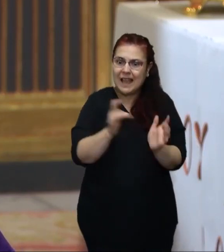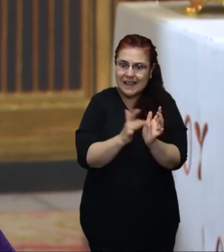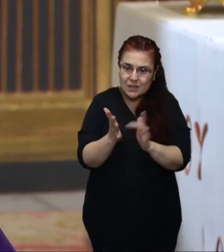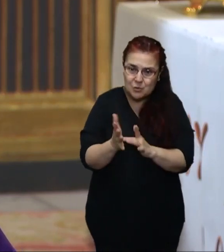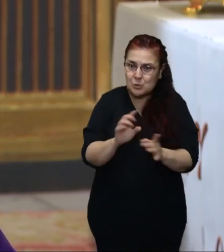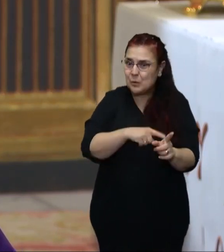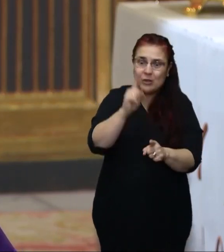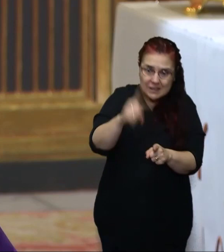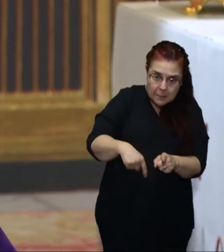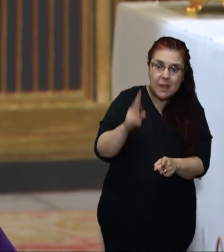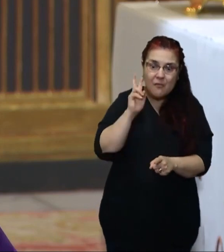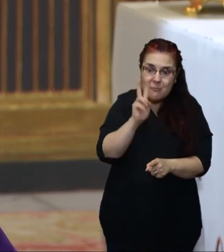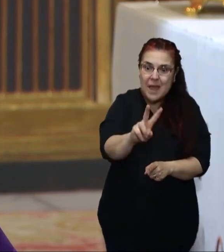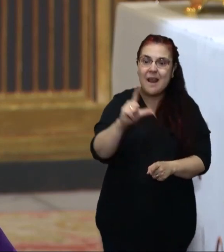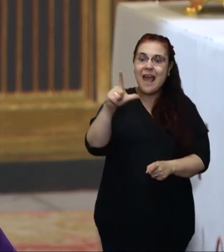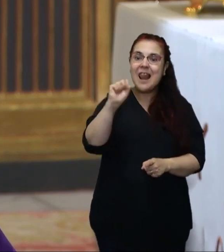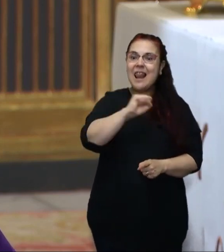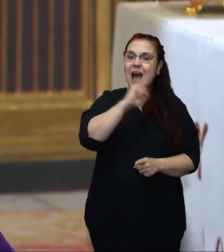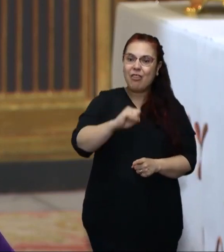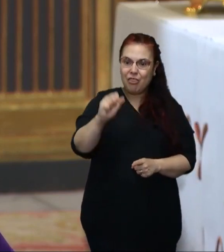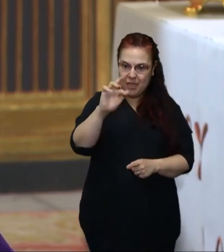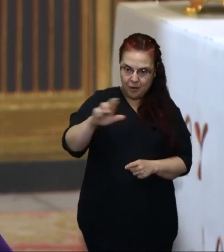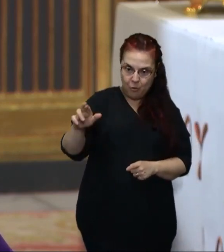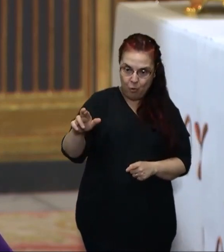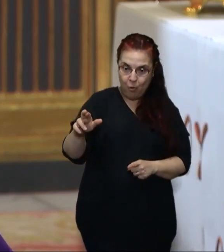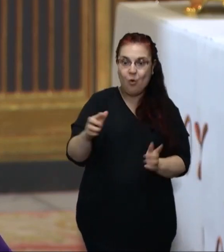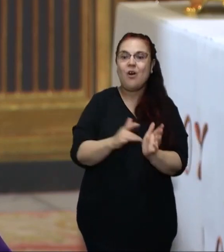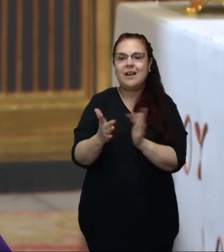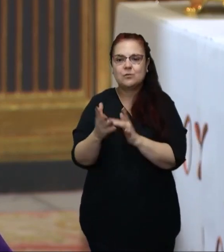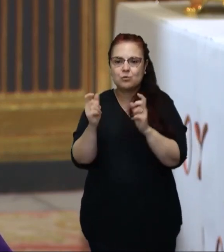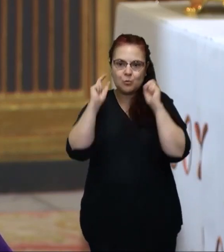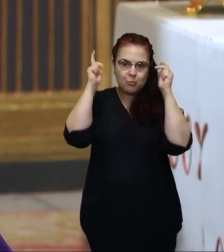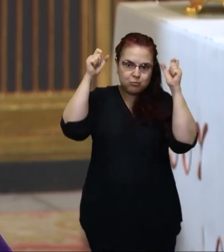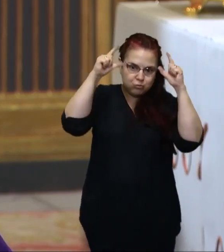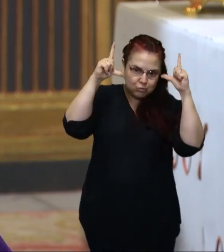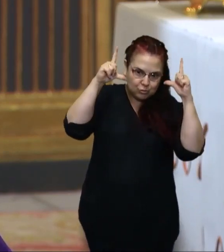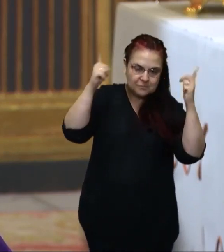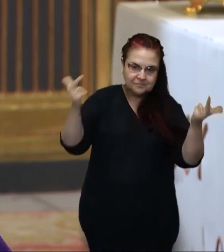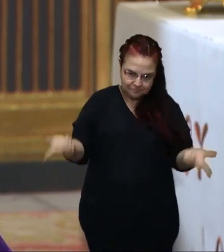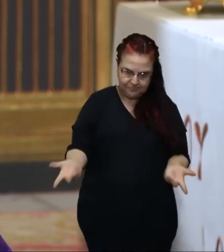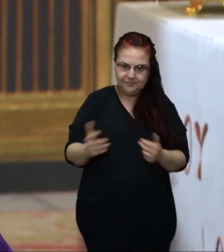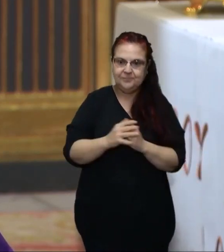para ver a Lázaro, al que había resucitado de entre los muertos.